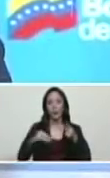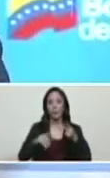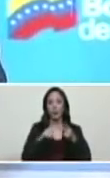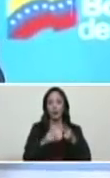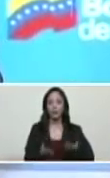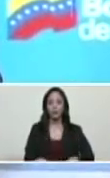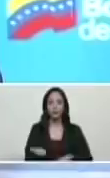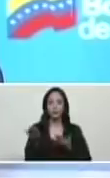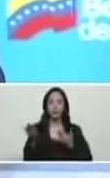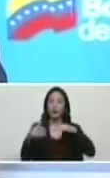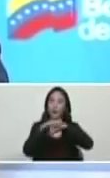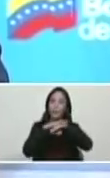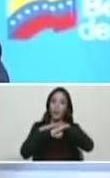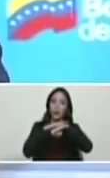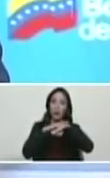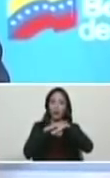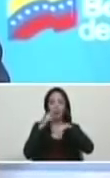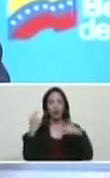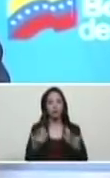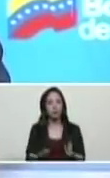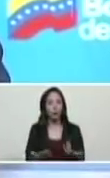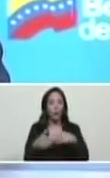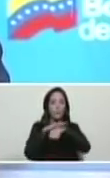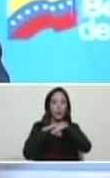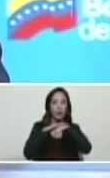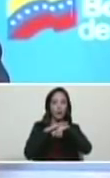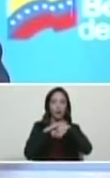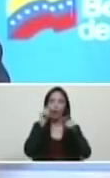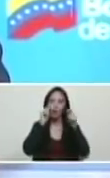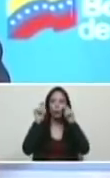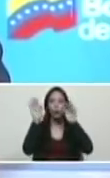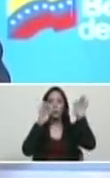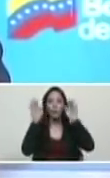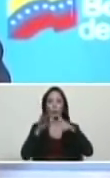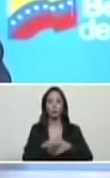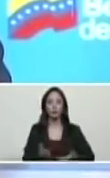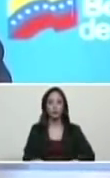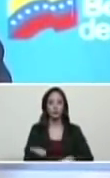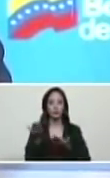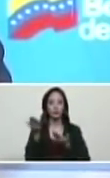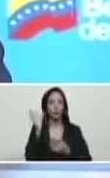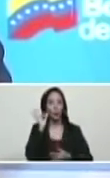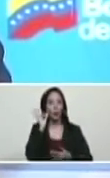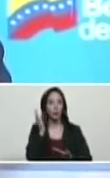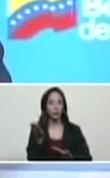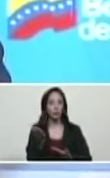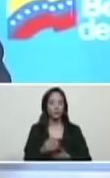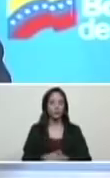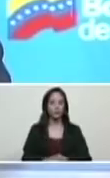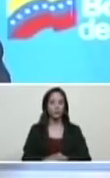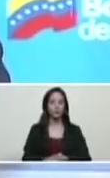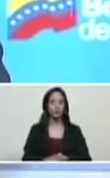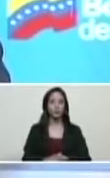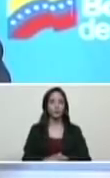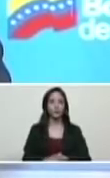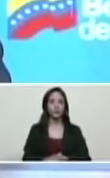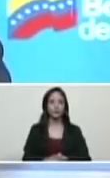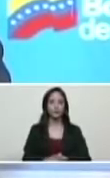compañera ministra del Poder Popular para el Turismo, Estela